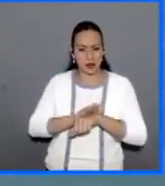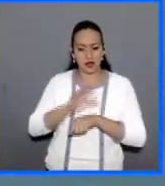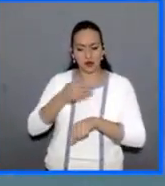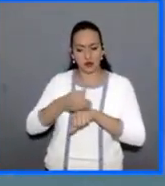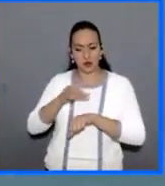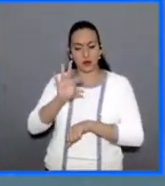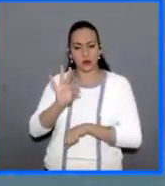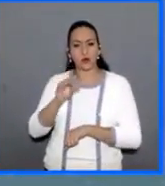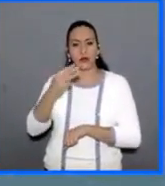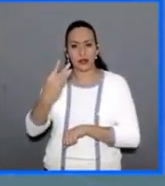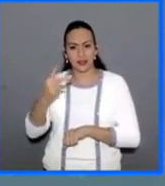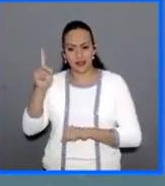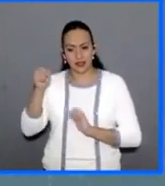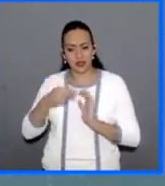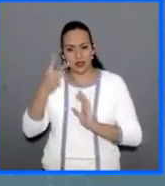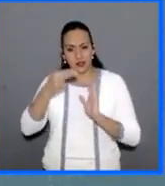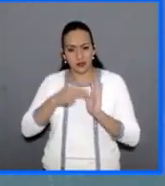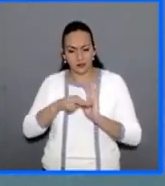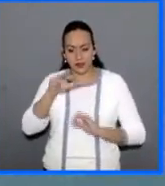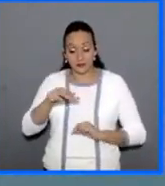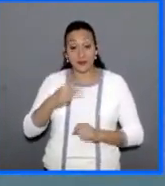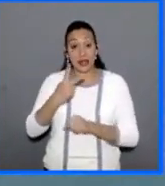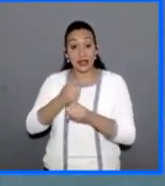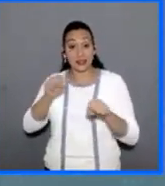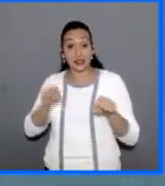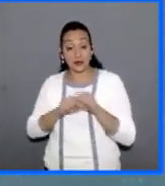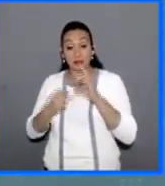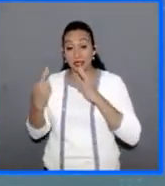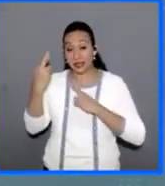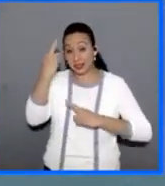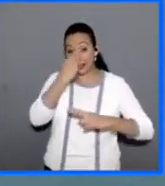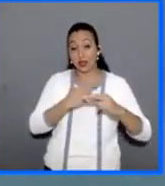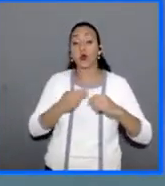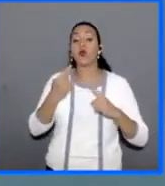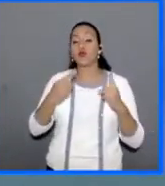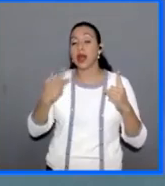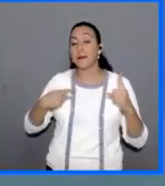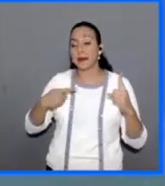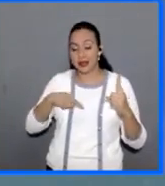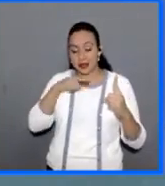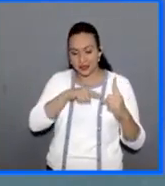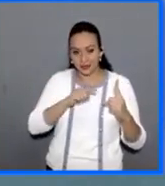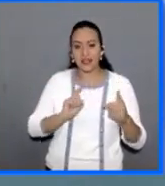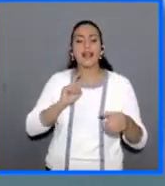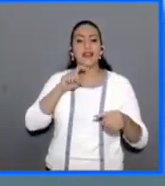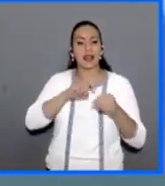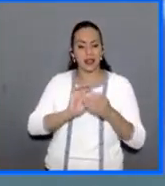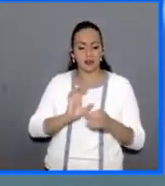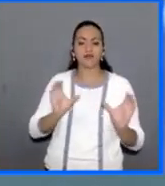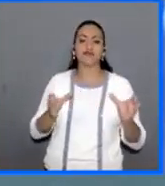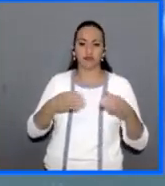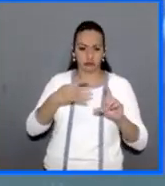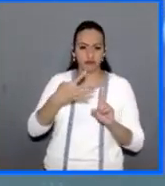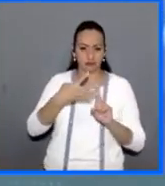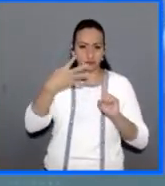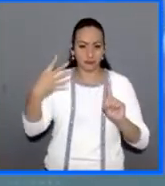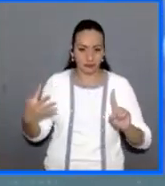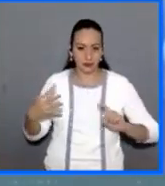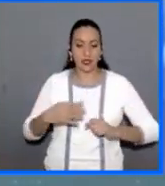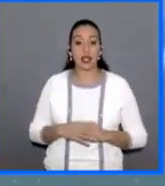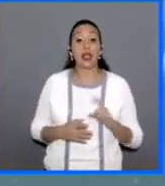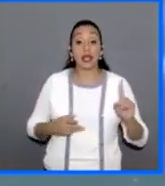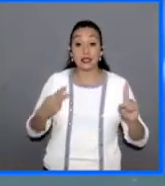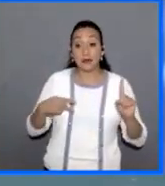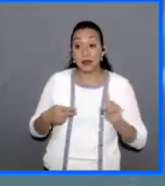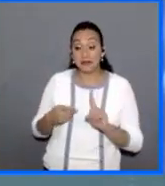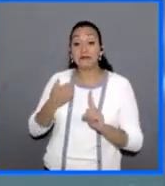43/2018, la segunda sala analizó el caso de una persona de la comunidad LGBT a quien, al solicitar un empleo, se